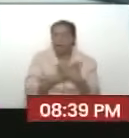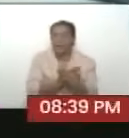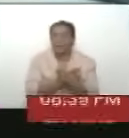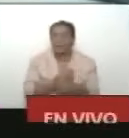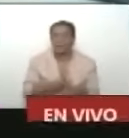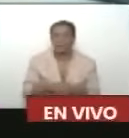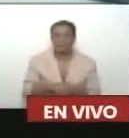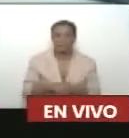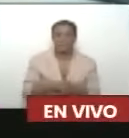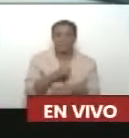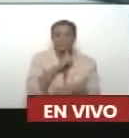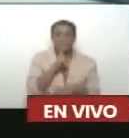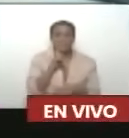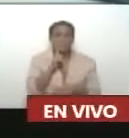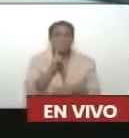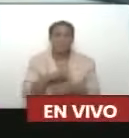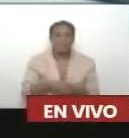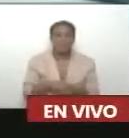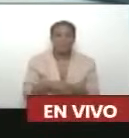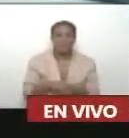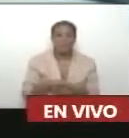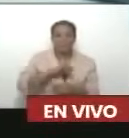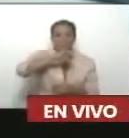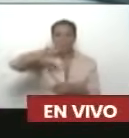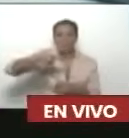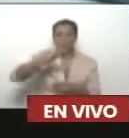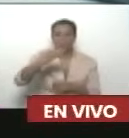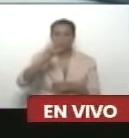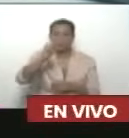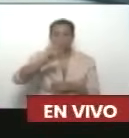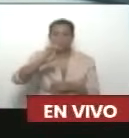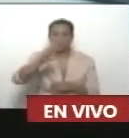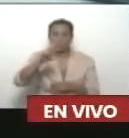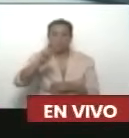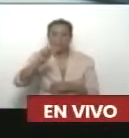Paz y amor, decimos con John Lennon. Paz y amor.